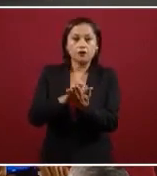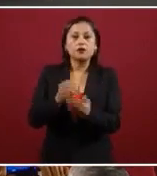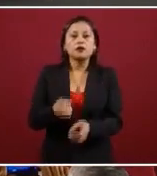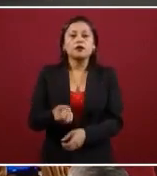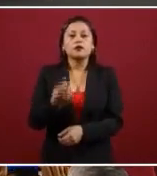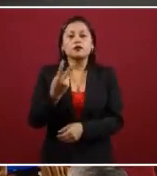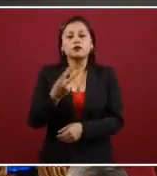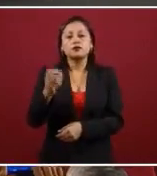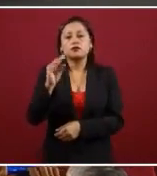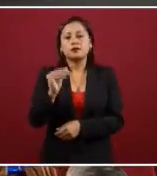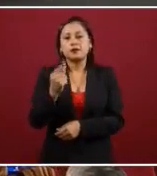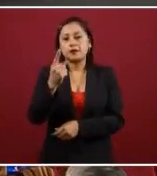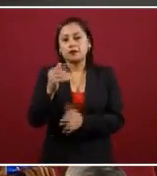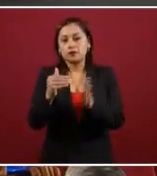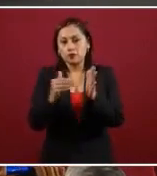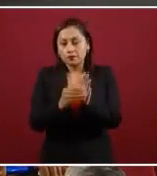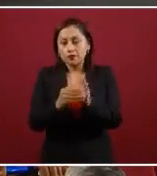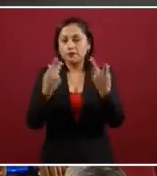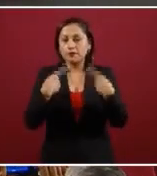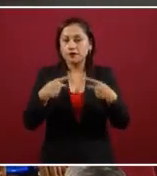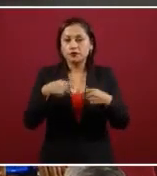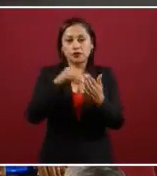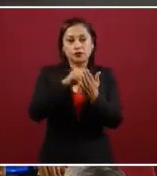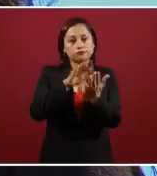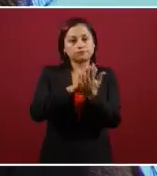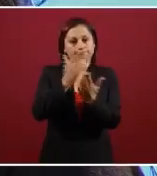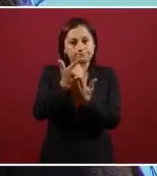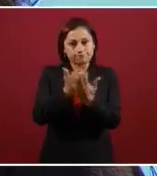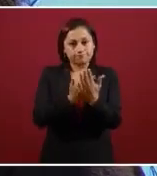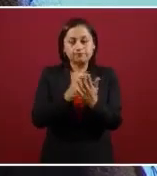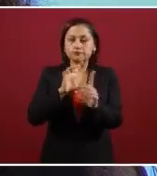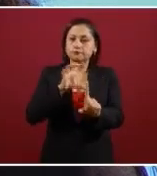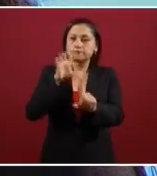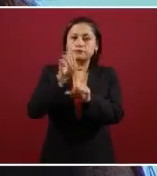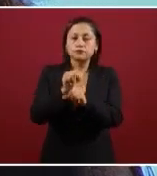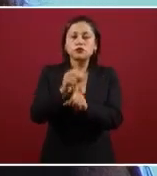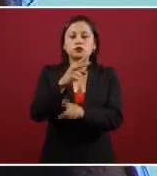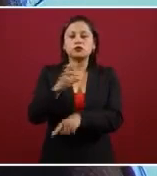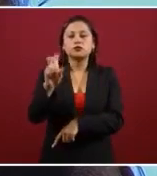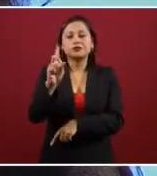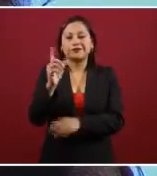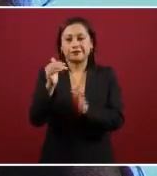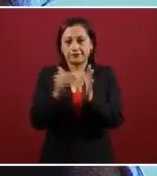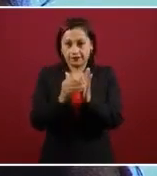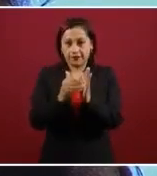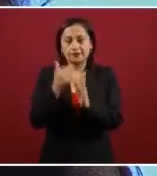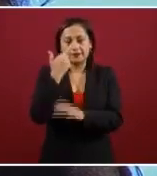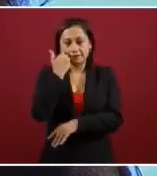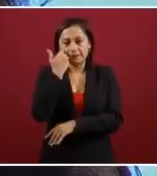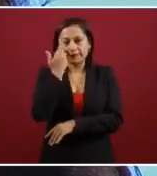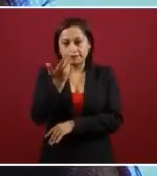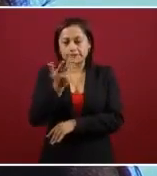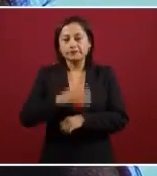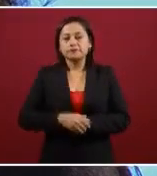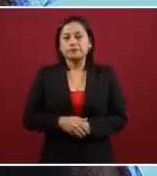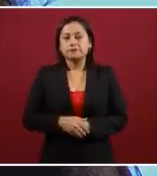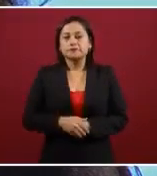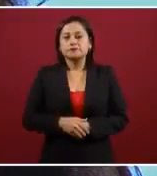229,091 sembradores registrados. Nuestra meta es 230,000. Esto significa que estamos en el